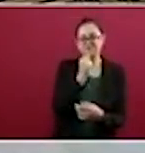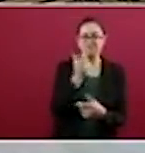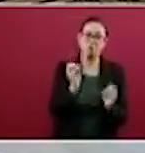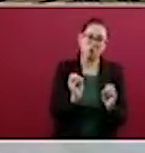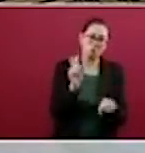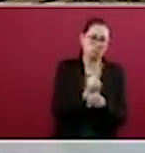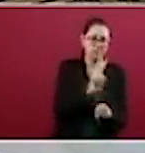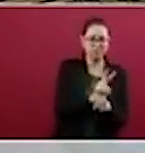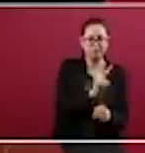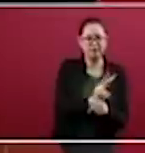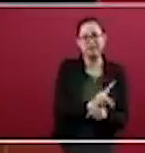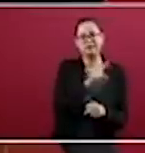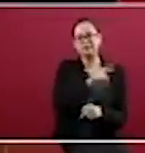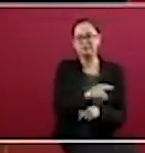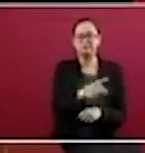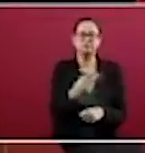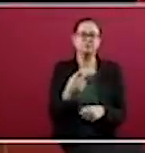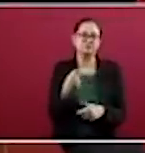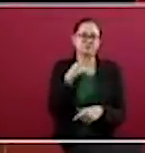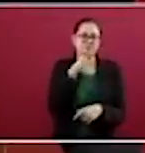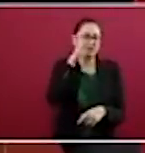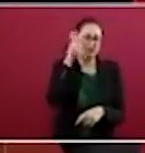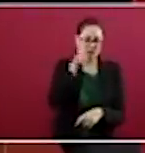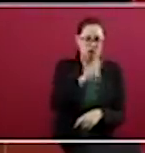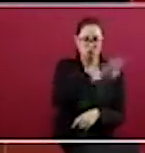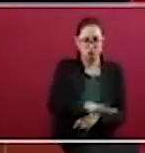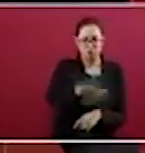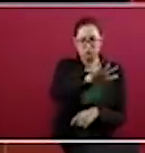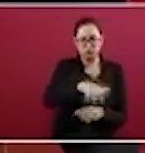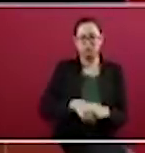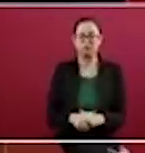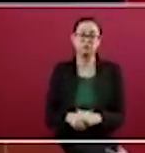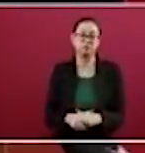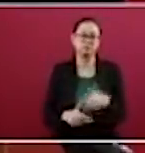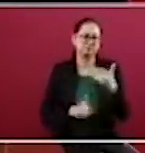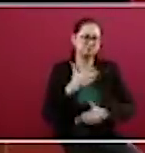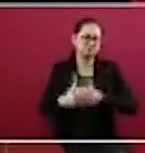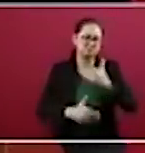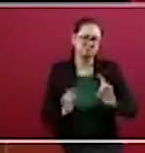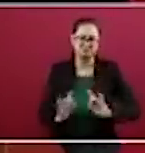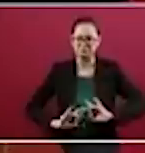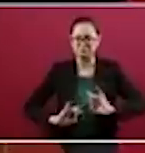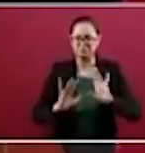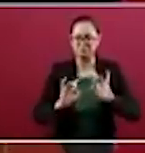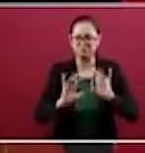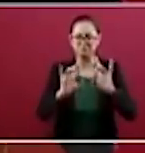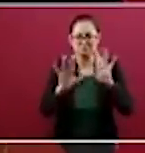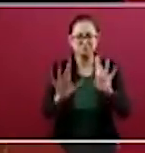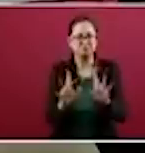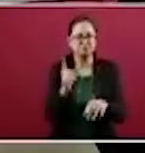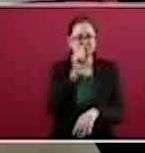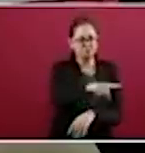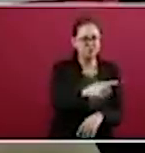o guarura de una figura política del estado de Hidalgo. El destino y los avatares profesionales del marido